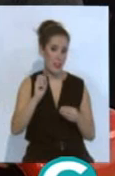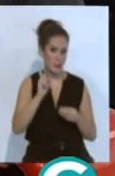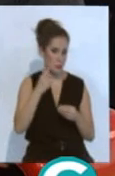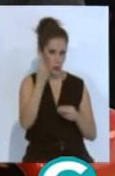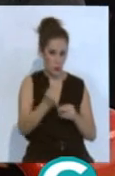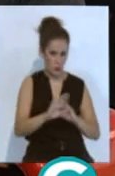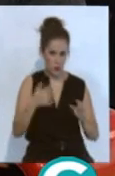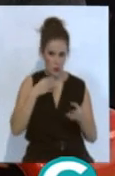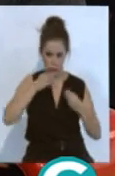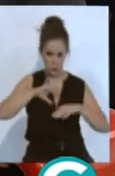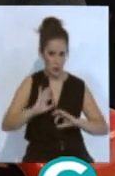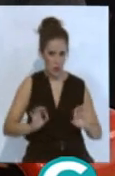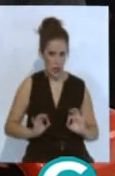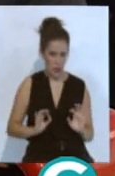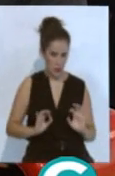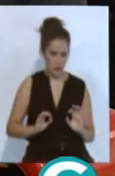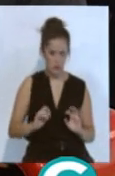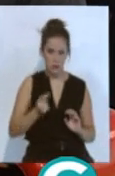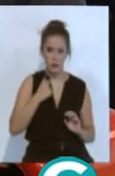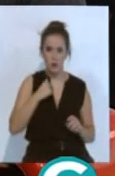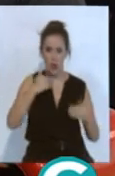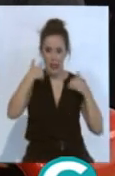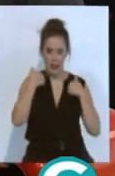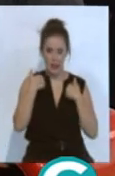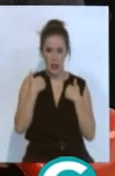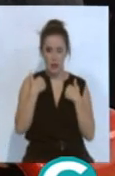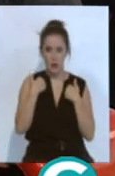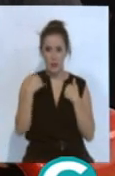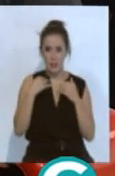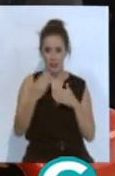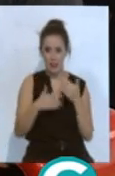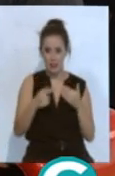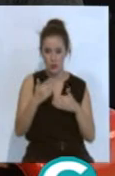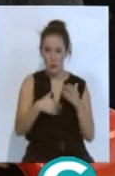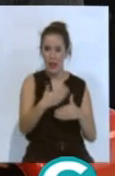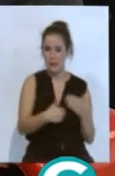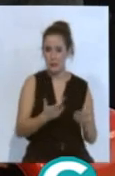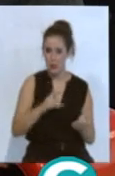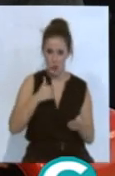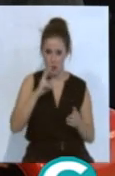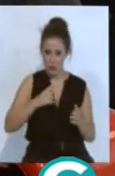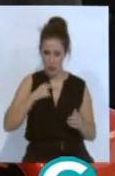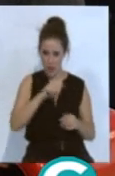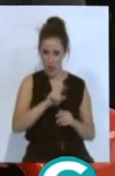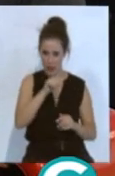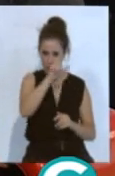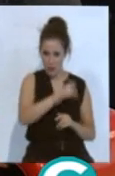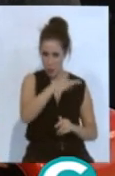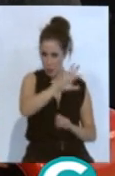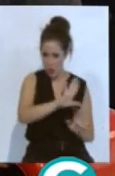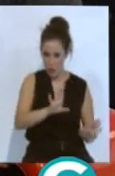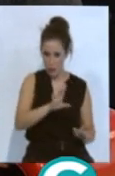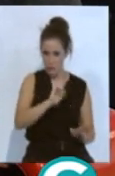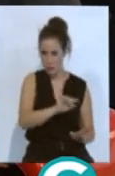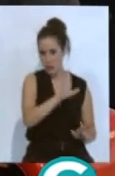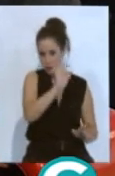digo, yo no soy el sustituto de nadie. Yo soy el encargado de que esto vaya para adelante, pero yo no soy él. Él nada más que hay uno. Son